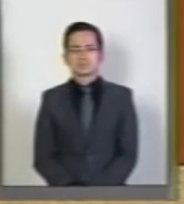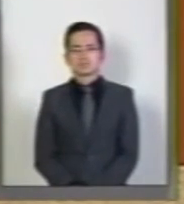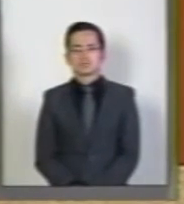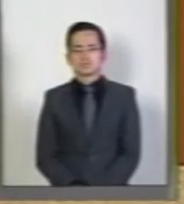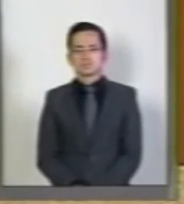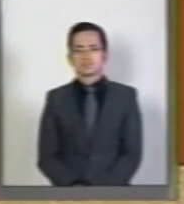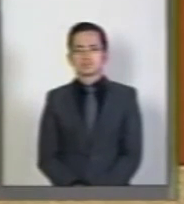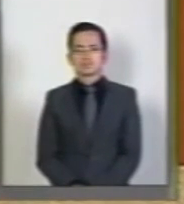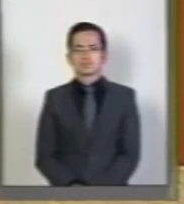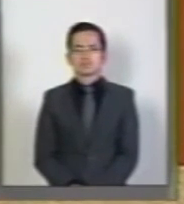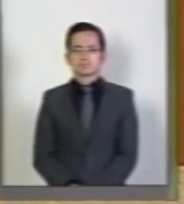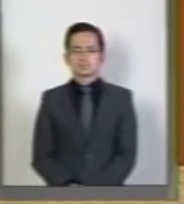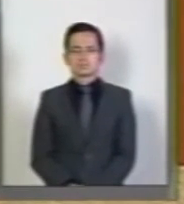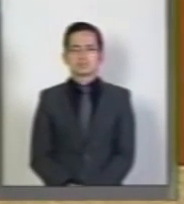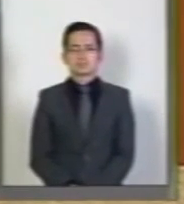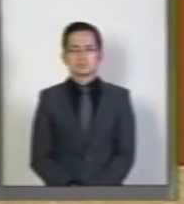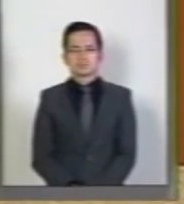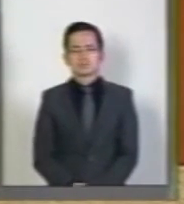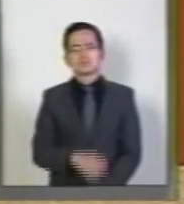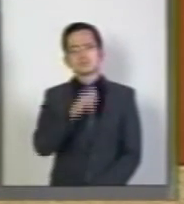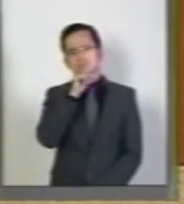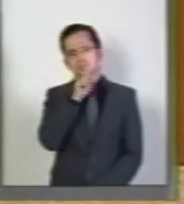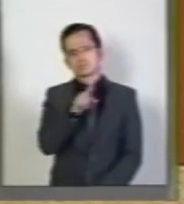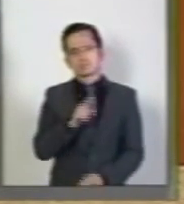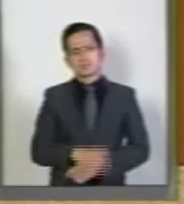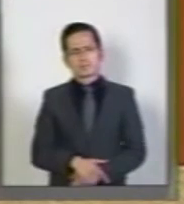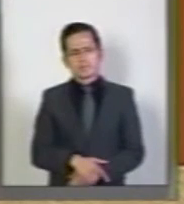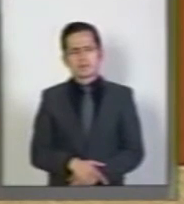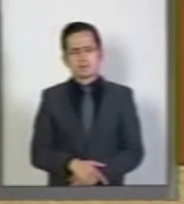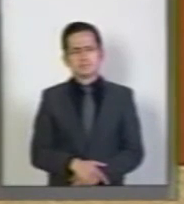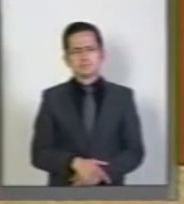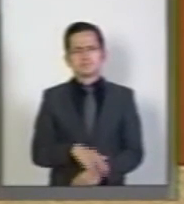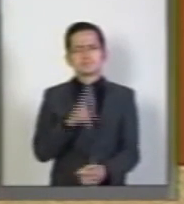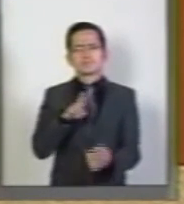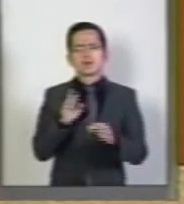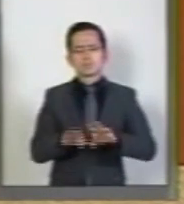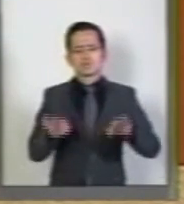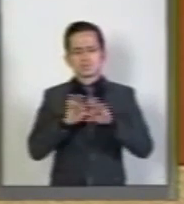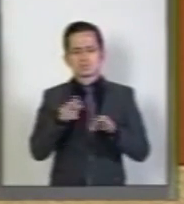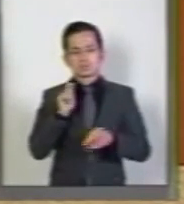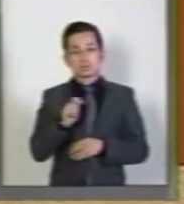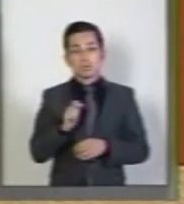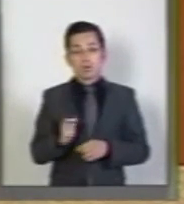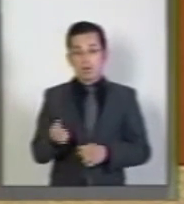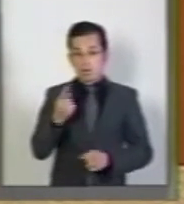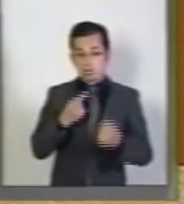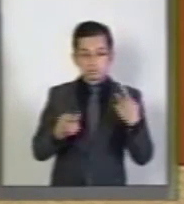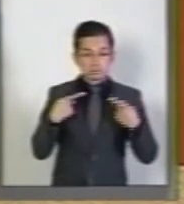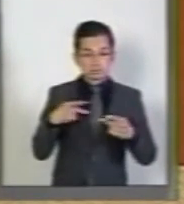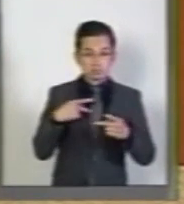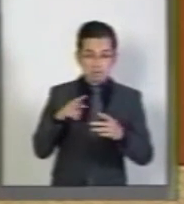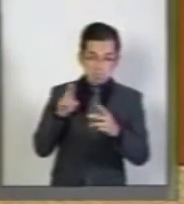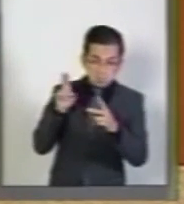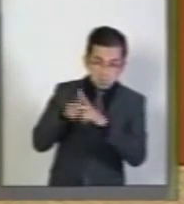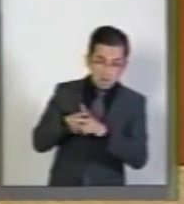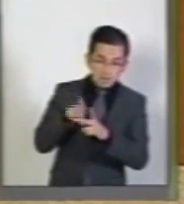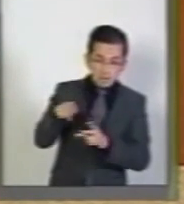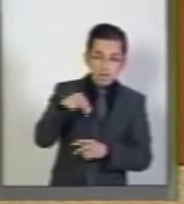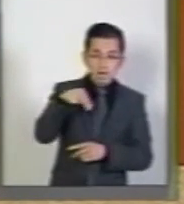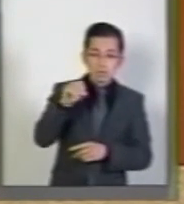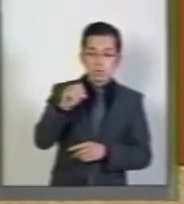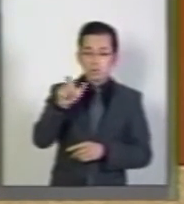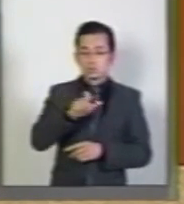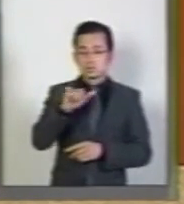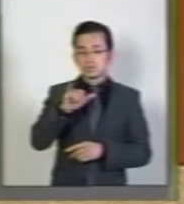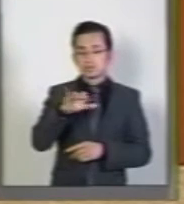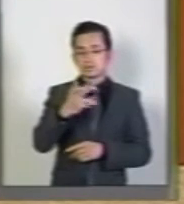También es muy importante que se haga justicia y se castigue a quienes cometieron los homicidios en Nochistlán, Oaxaca,